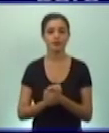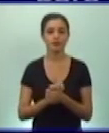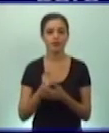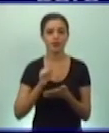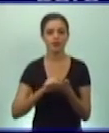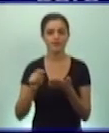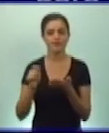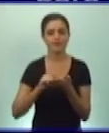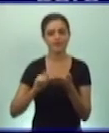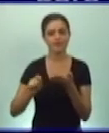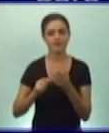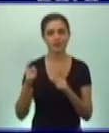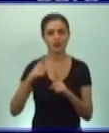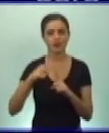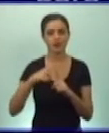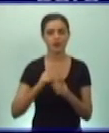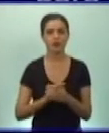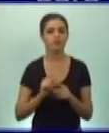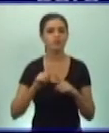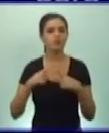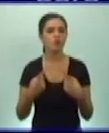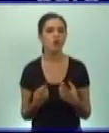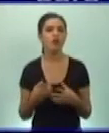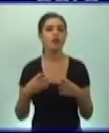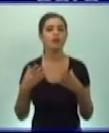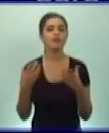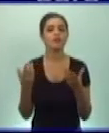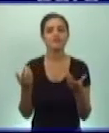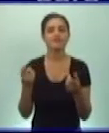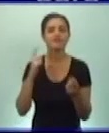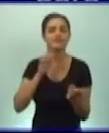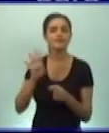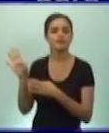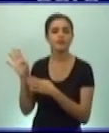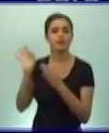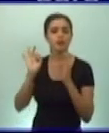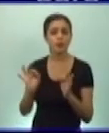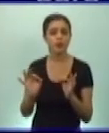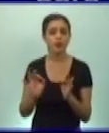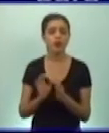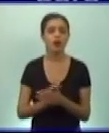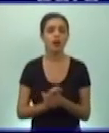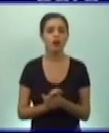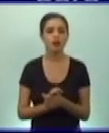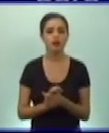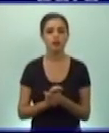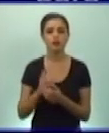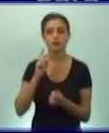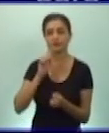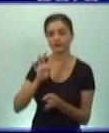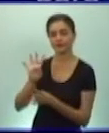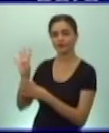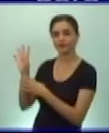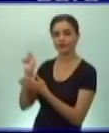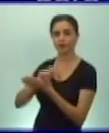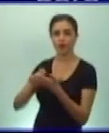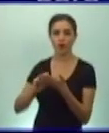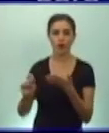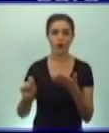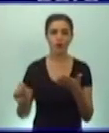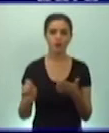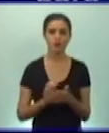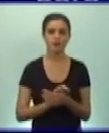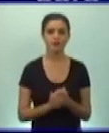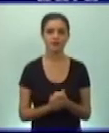independiente. ¿Por qué se afirma que el rasgo más relevante de la población cubana en estas últimas décadas es